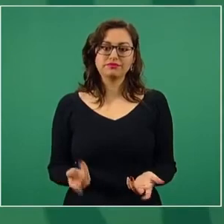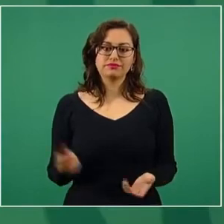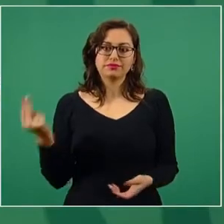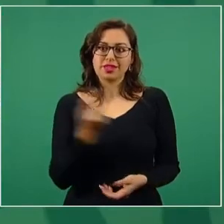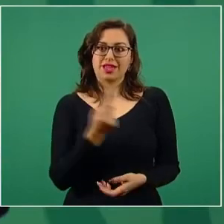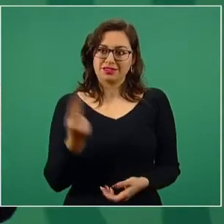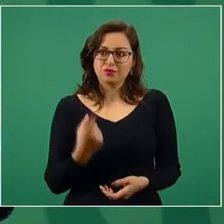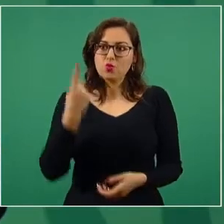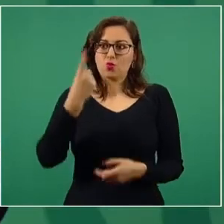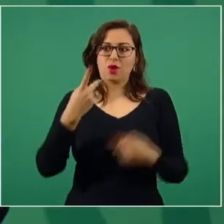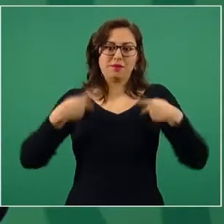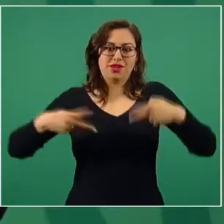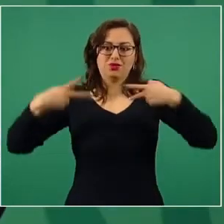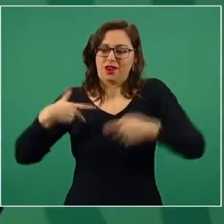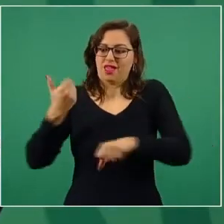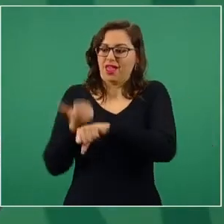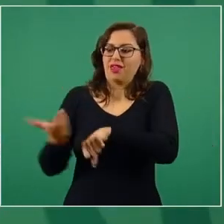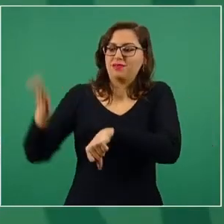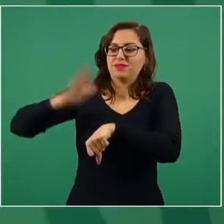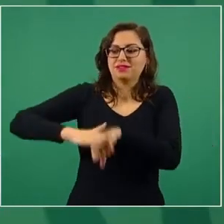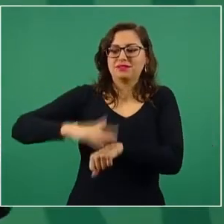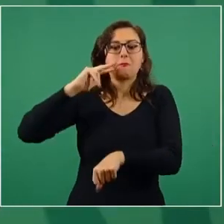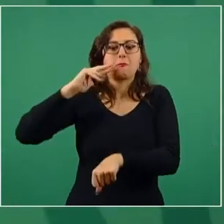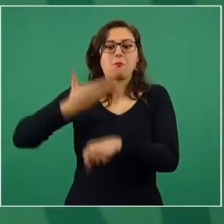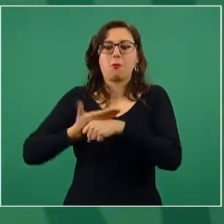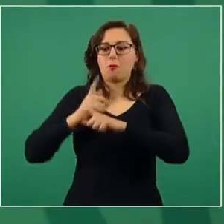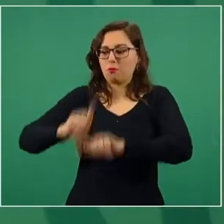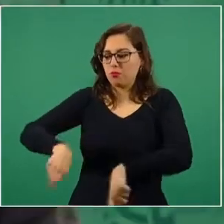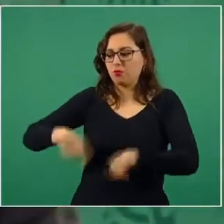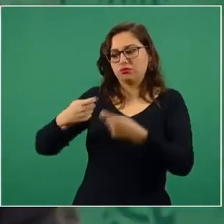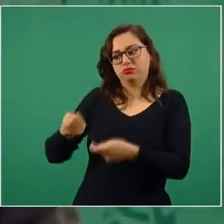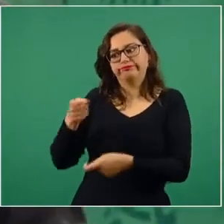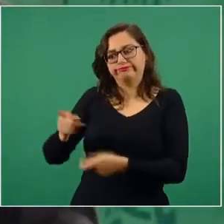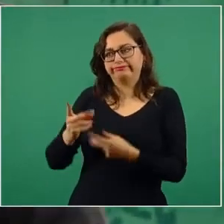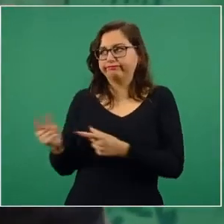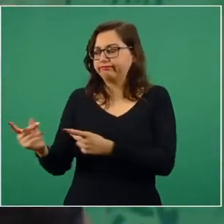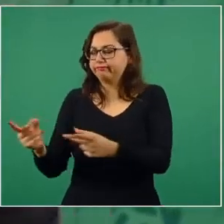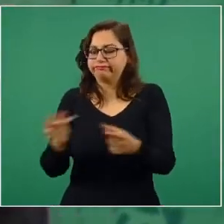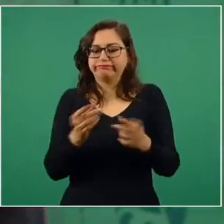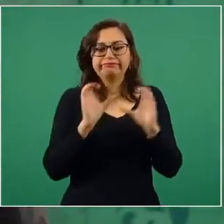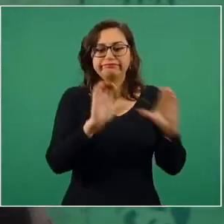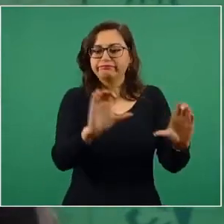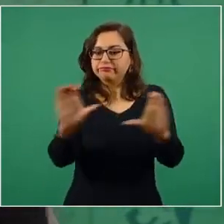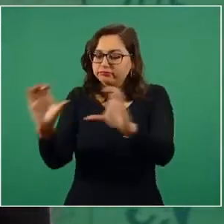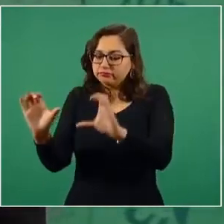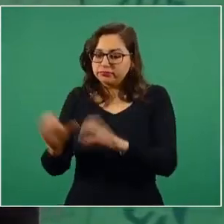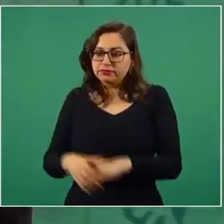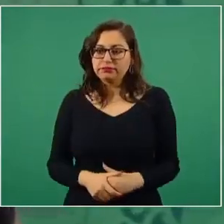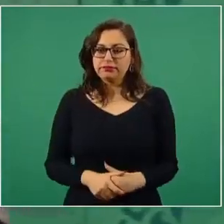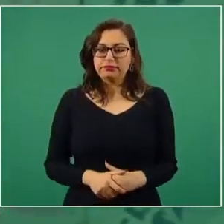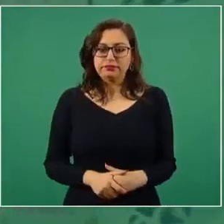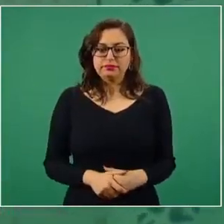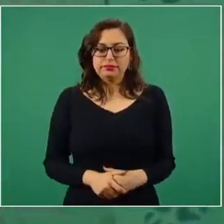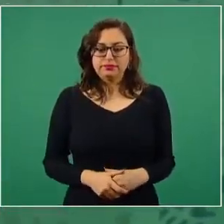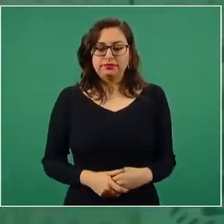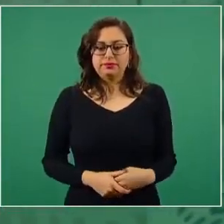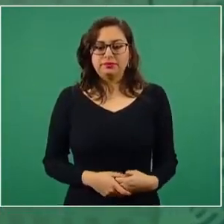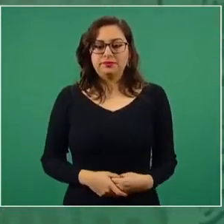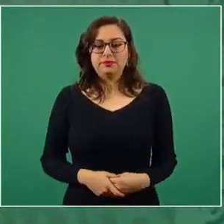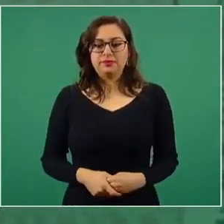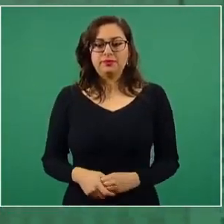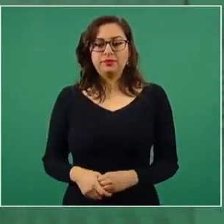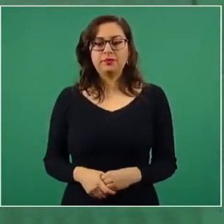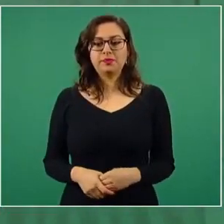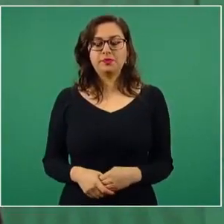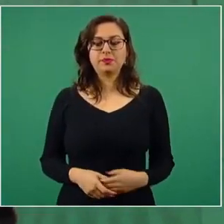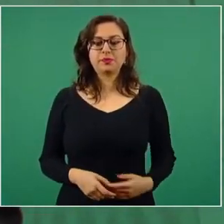alguien que administre, que cuide. Por ejemplo, en todo lo que es la fachada